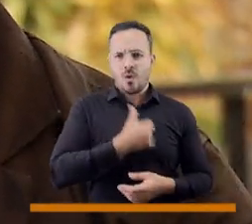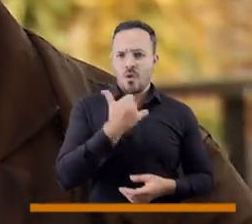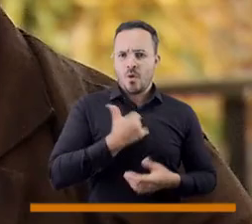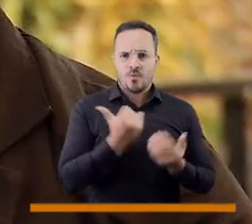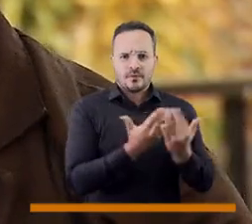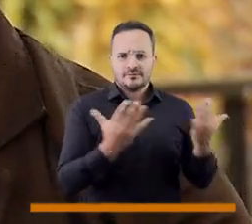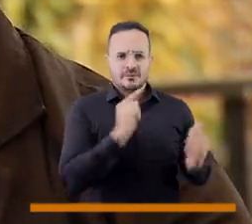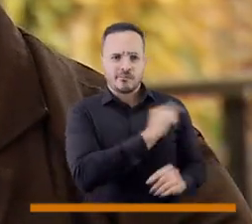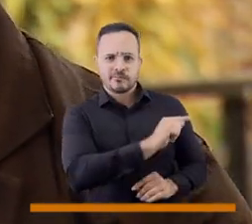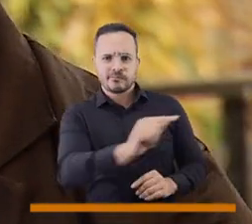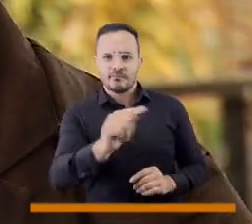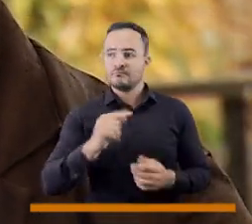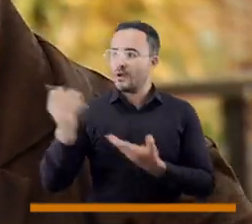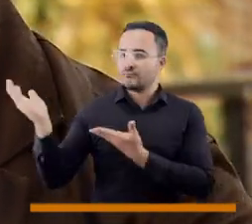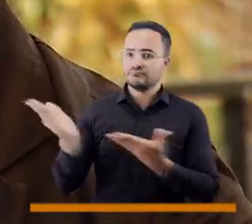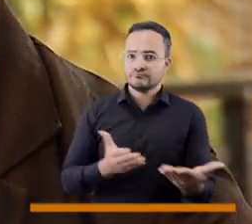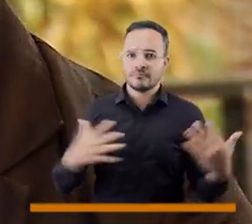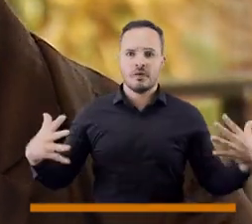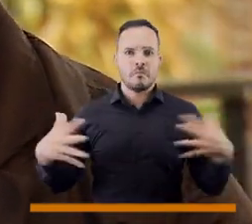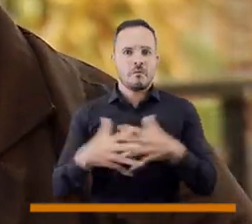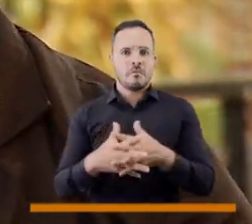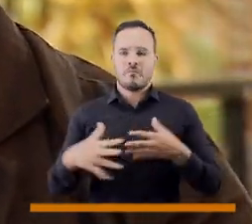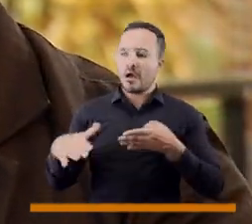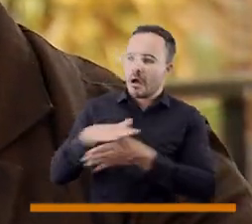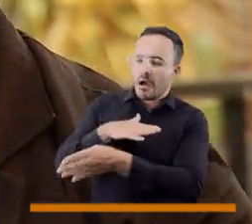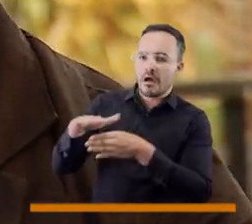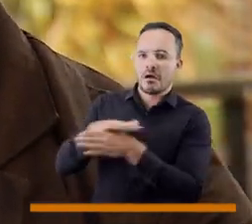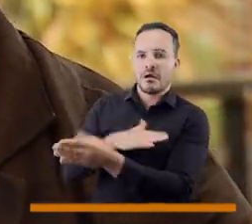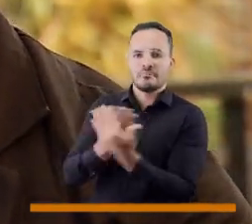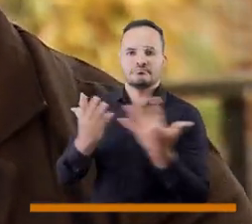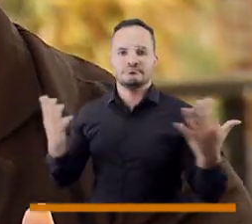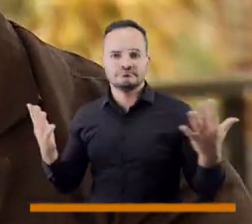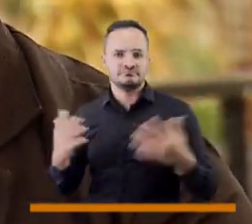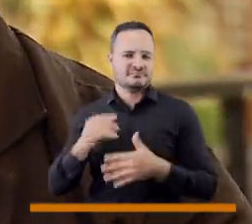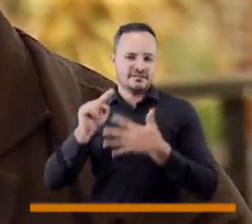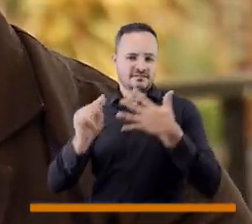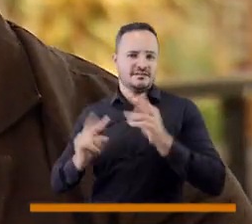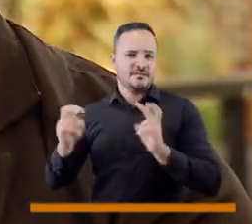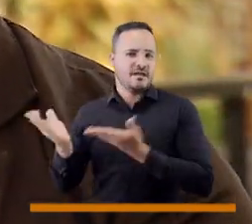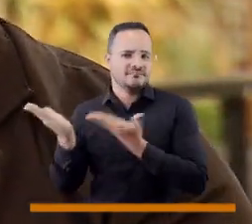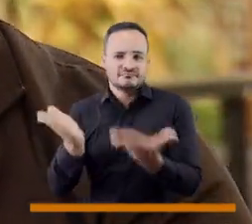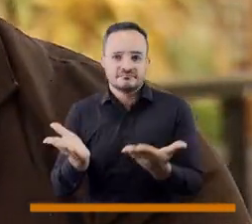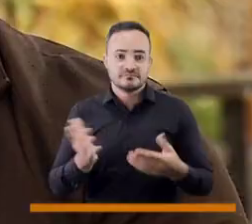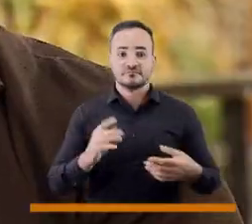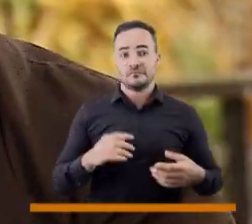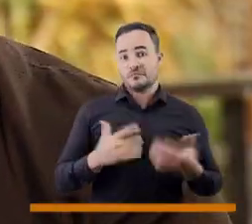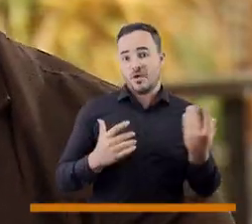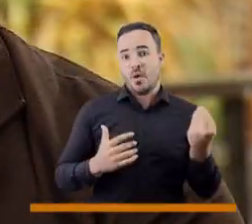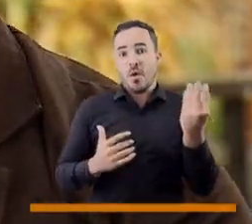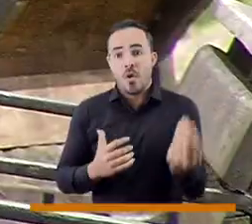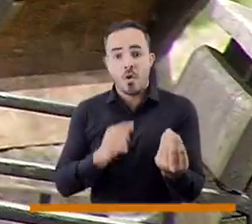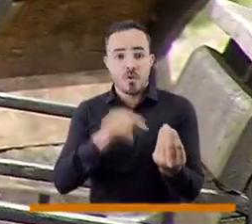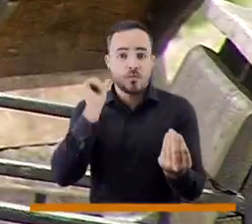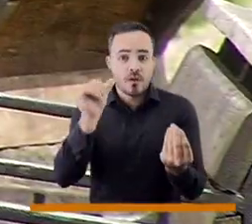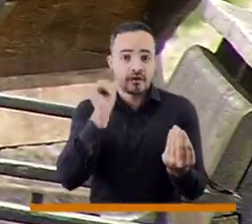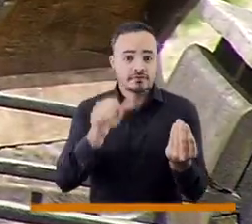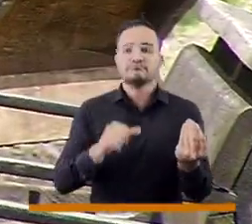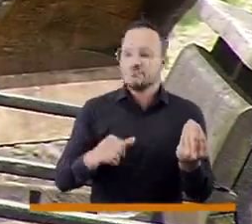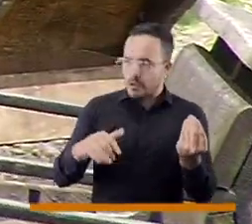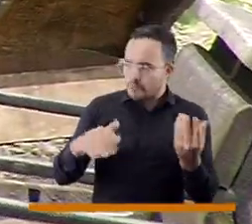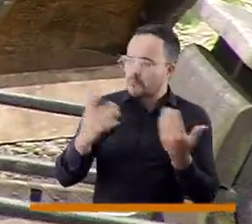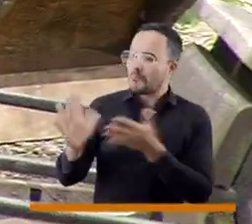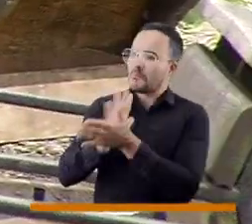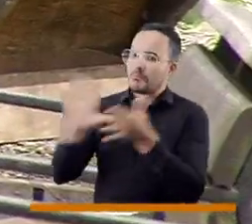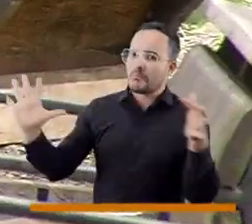cómo hoy en día jóvenes están accediendo a las diferentes ofertas, al estudio, cómo mujeres están conformando, se